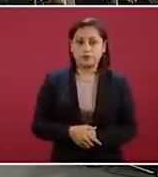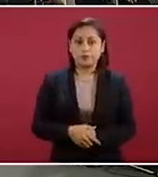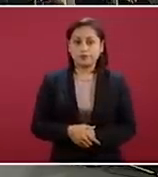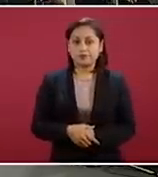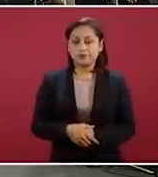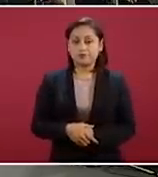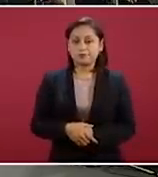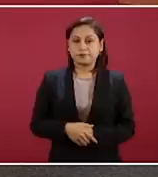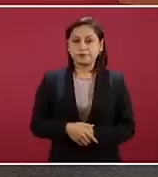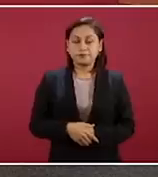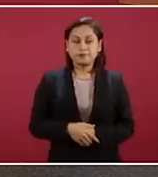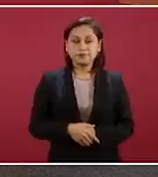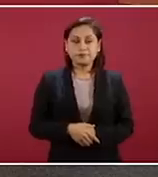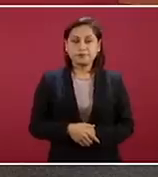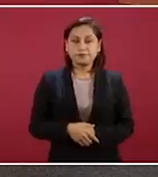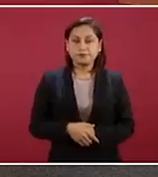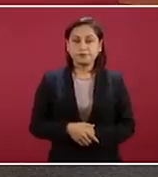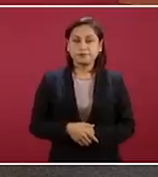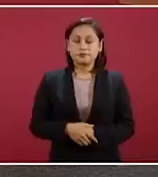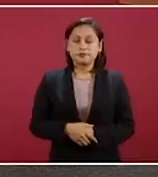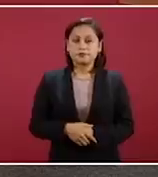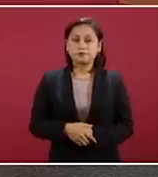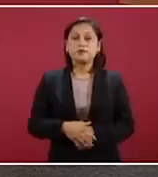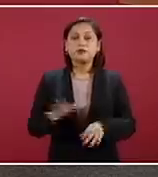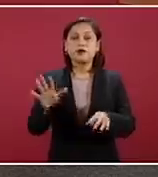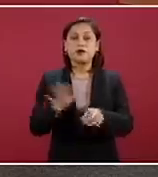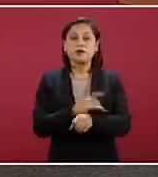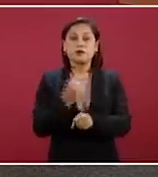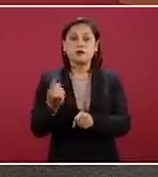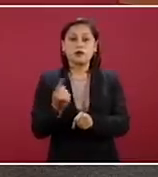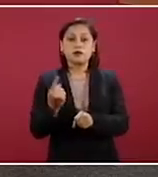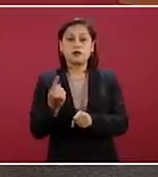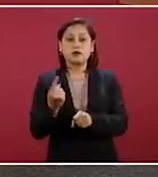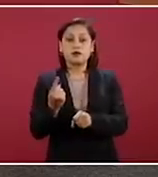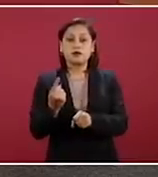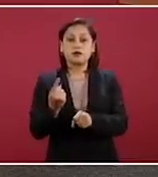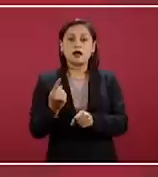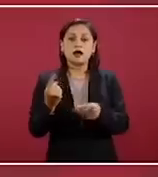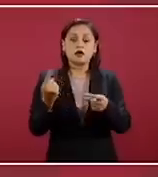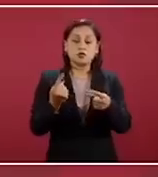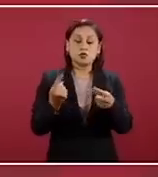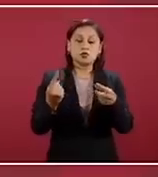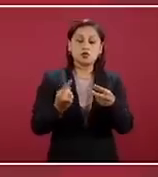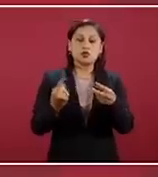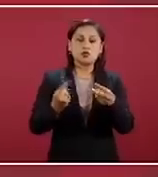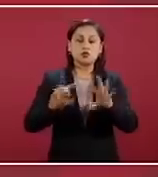Porque en todos los casos está arriba del salario mínimo.